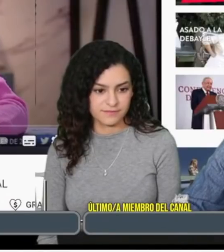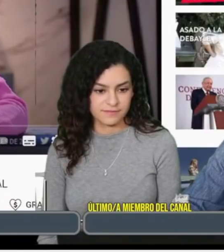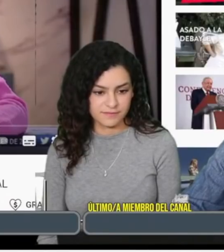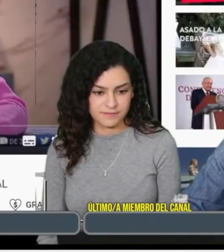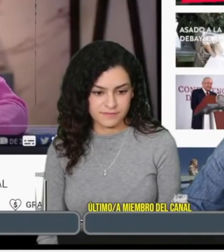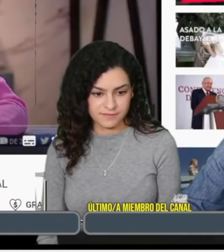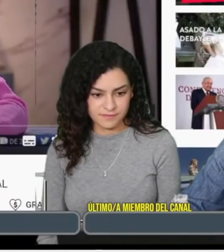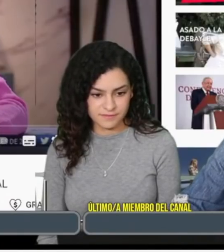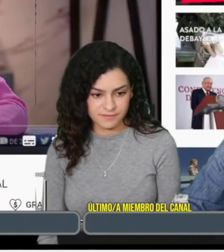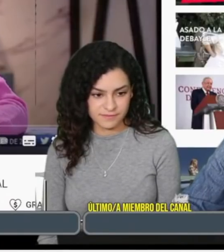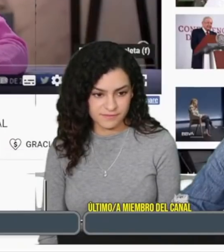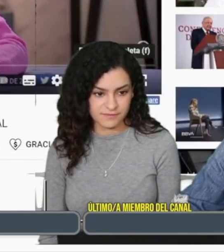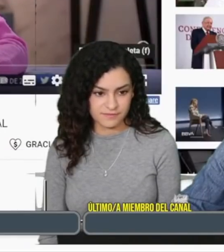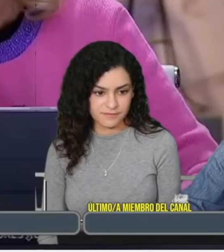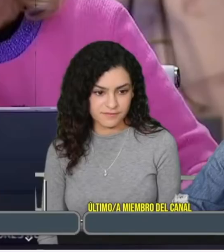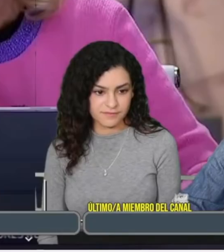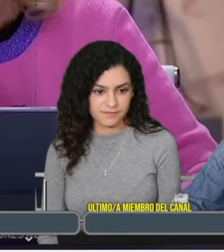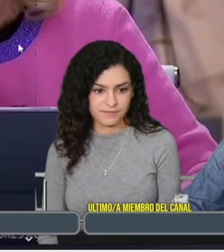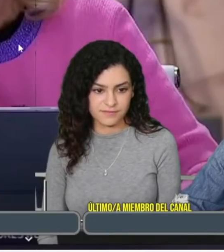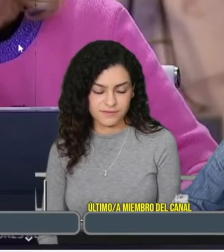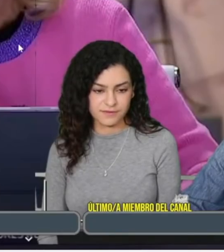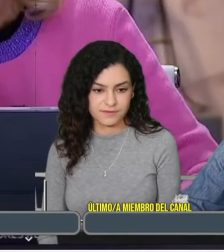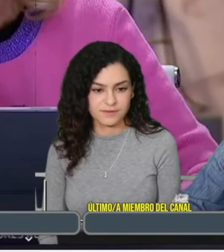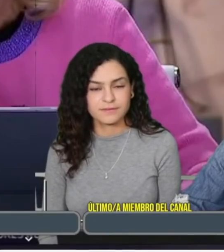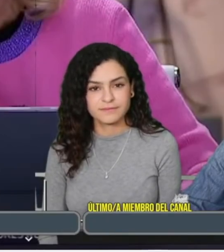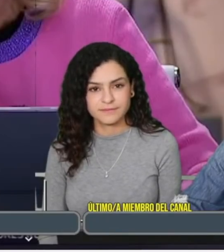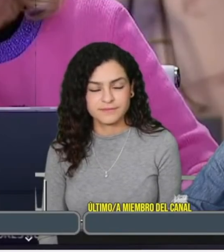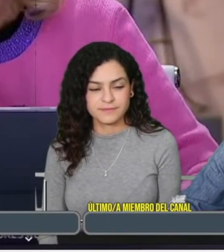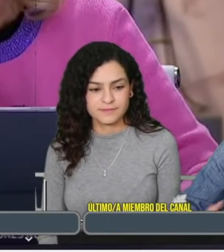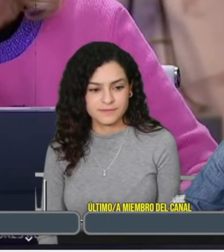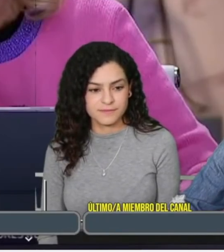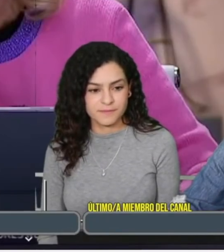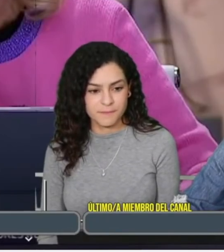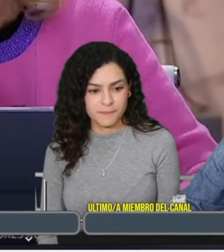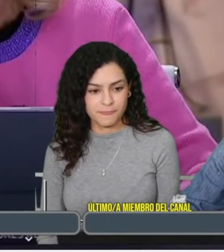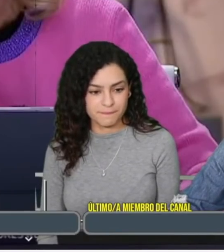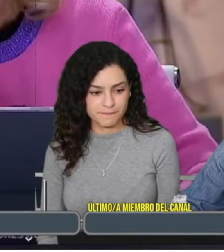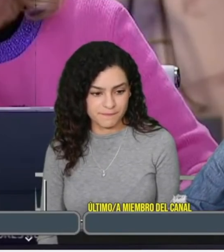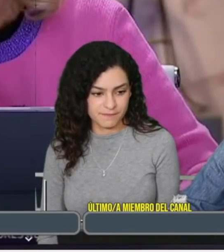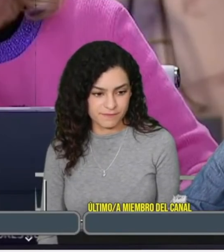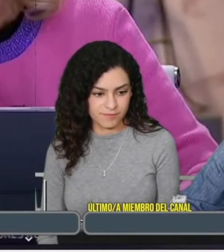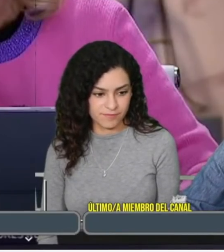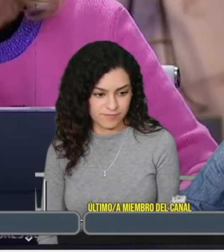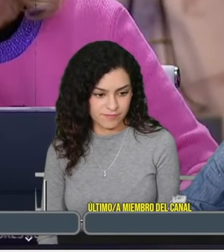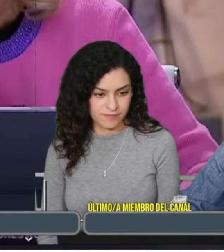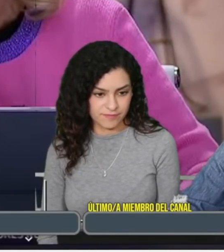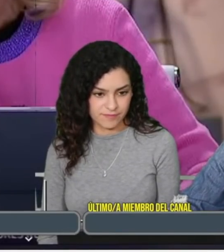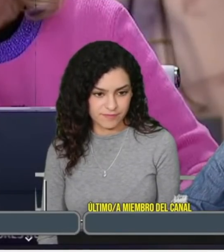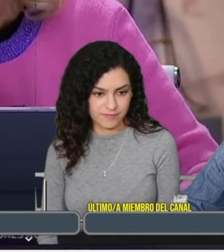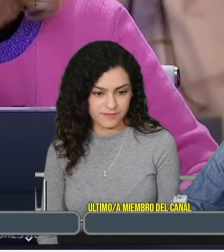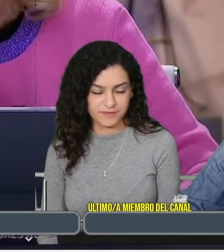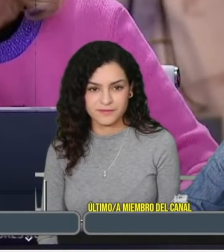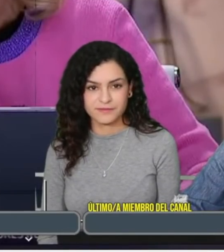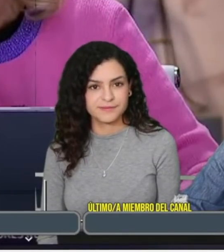con la nota. E inclusive aquí tenemos como antes de que se diera a conocer este video, ella estaba actuando con las hijas de Silvia